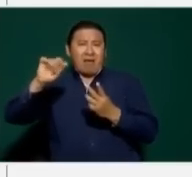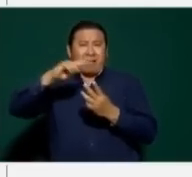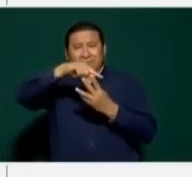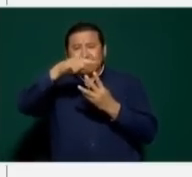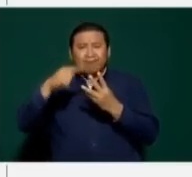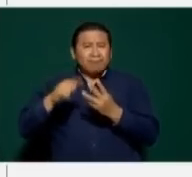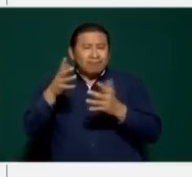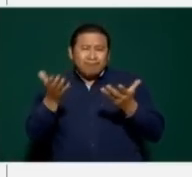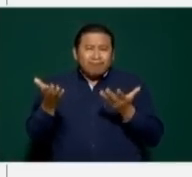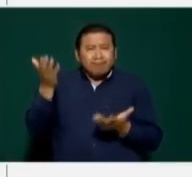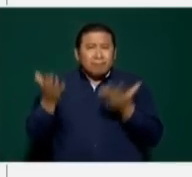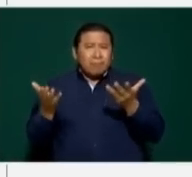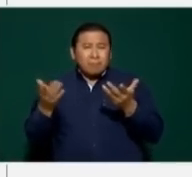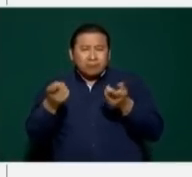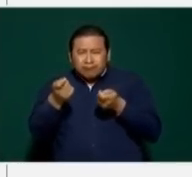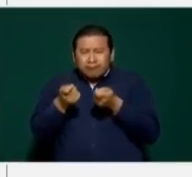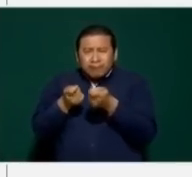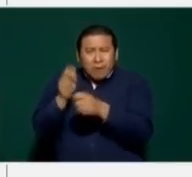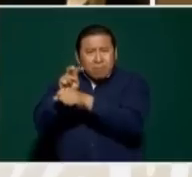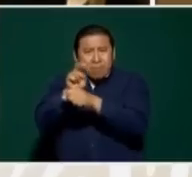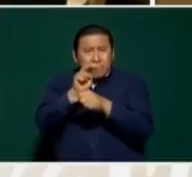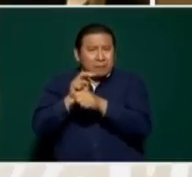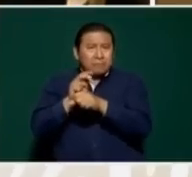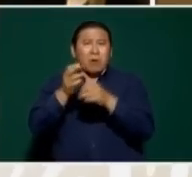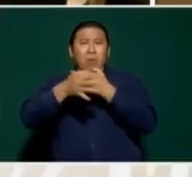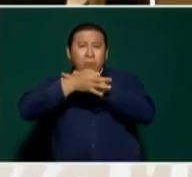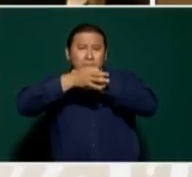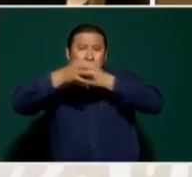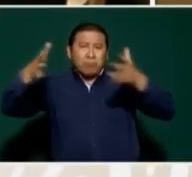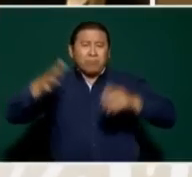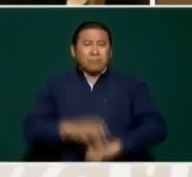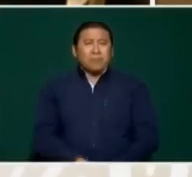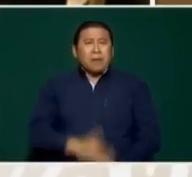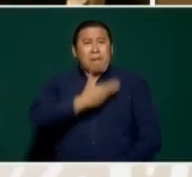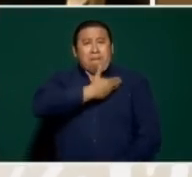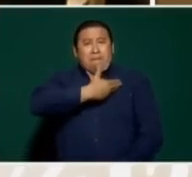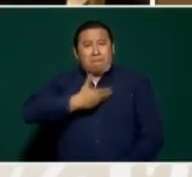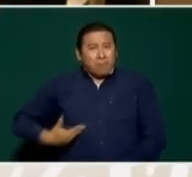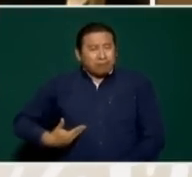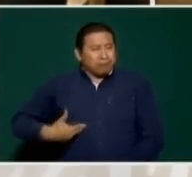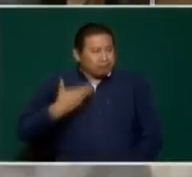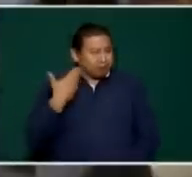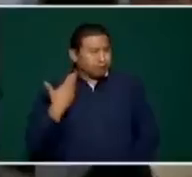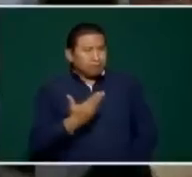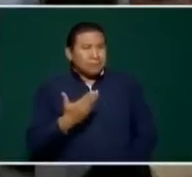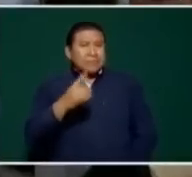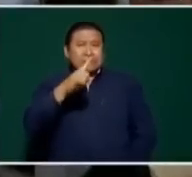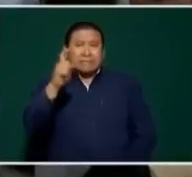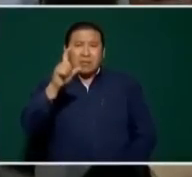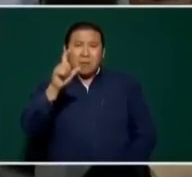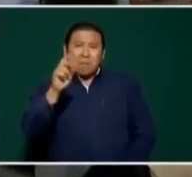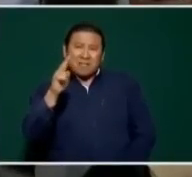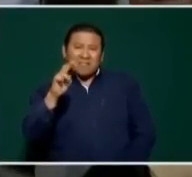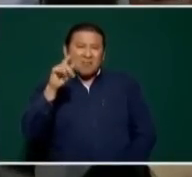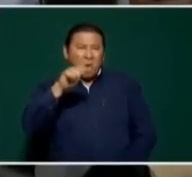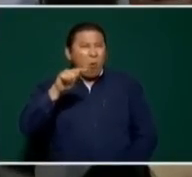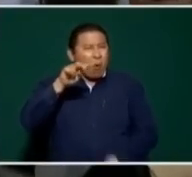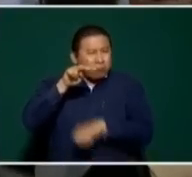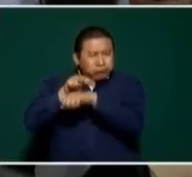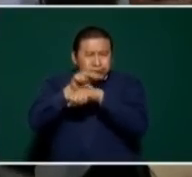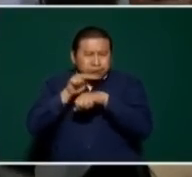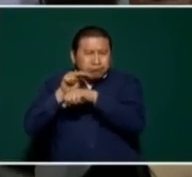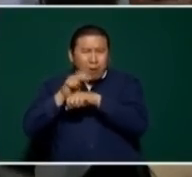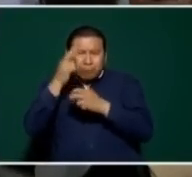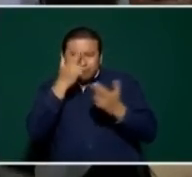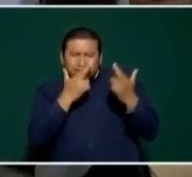En verificaciones tenemos varias cosas que informar. Señor presidente, las 125 verificaciones